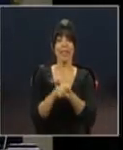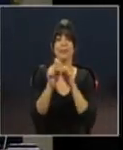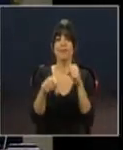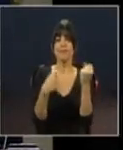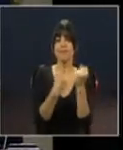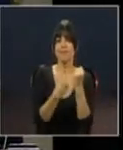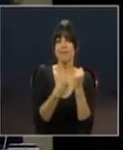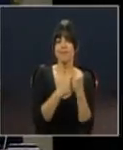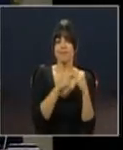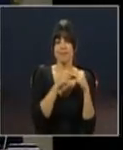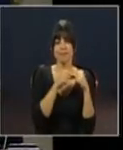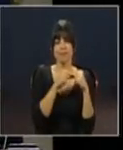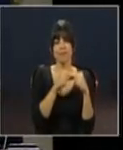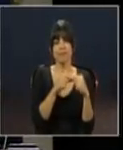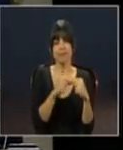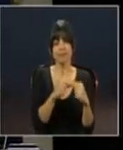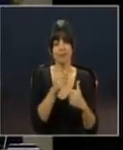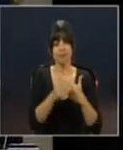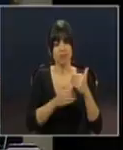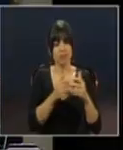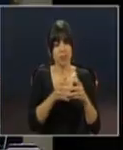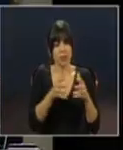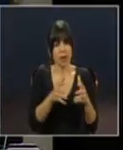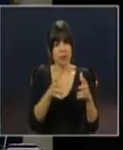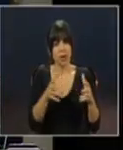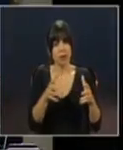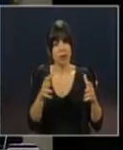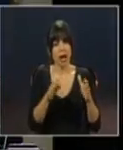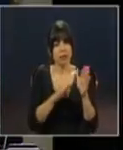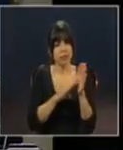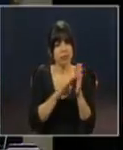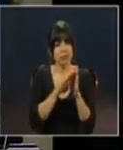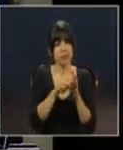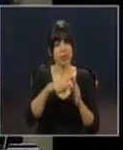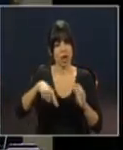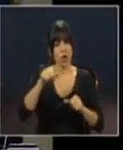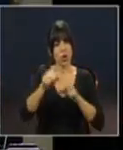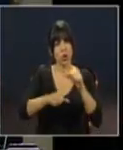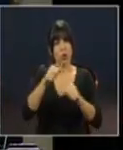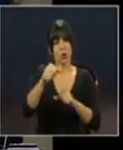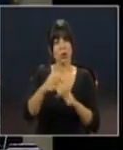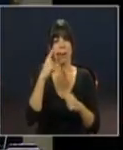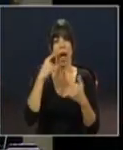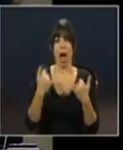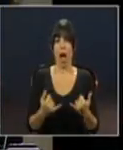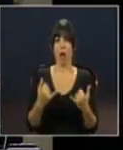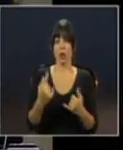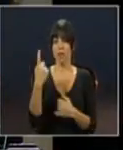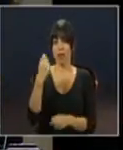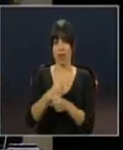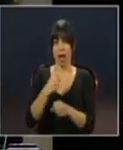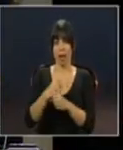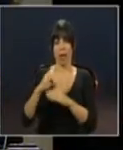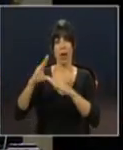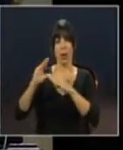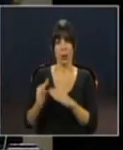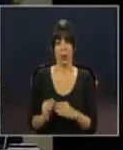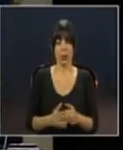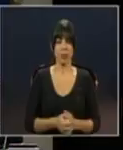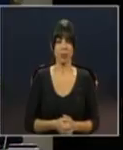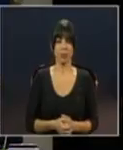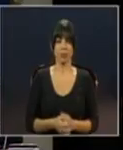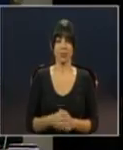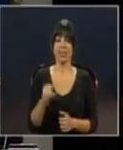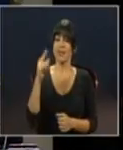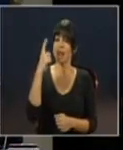contribuye con la sostenibilidad del ritmo de crecimiento y con la lucha por disminuir los niveles actuales de desempleo. Si bien